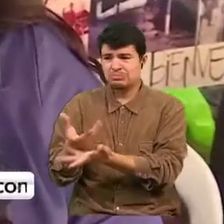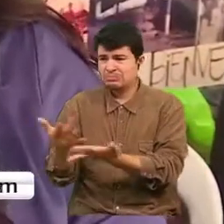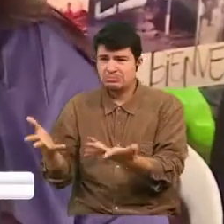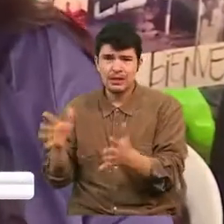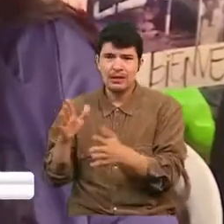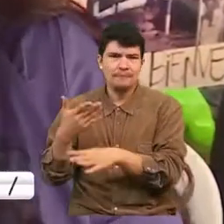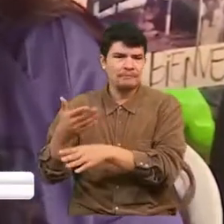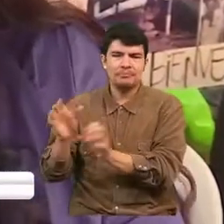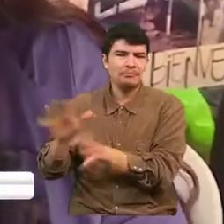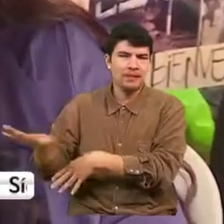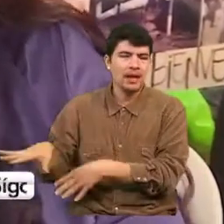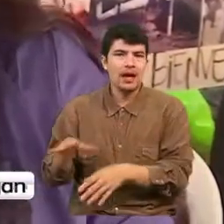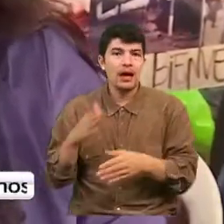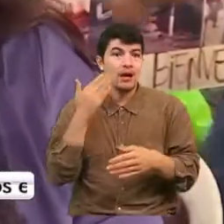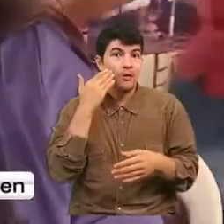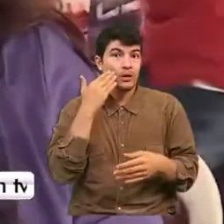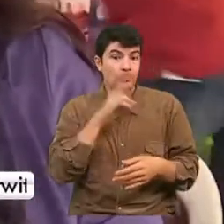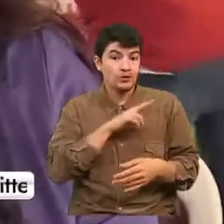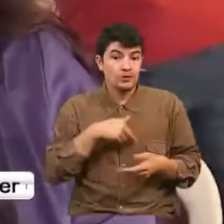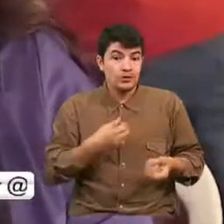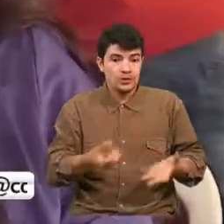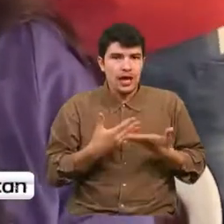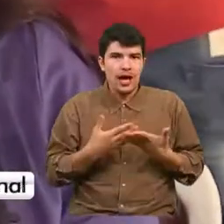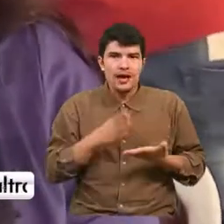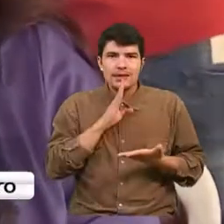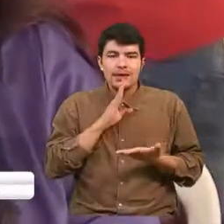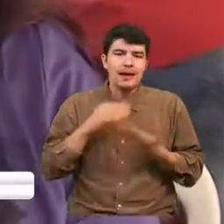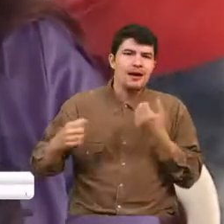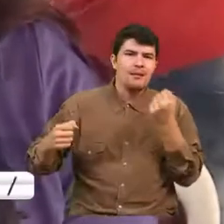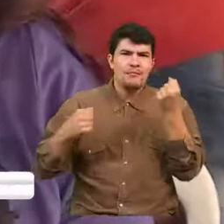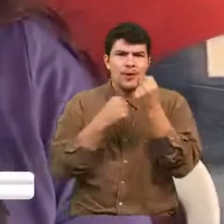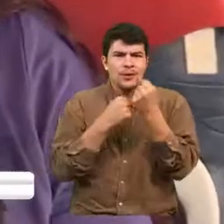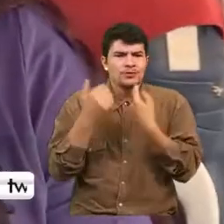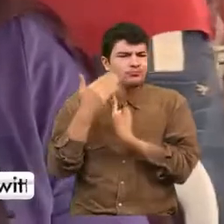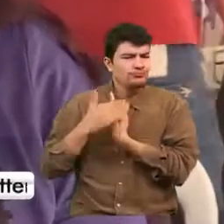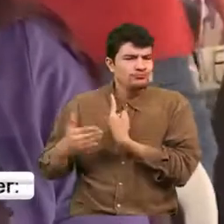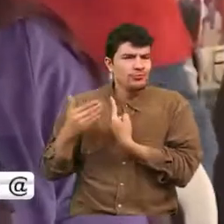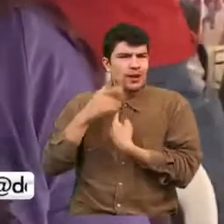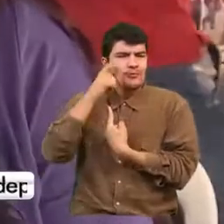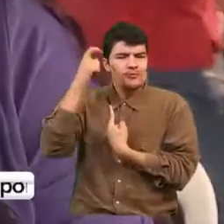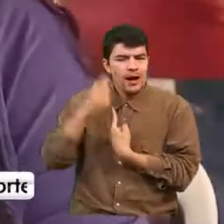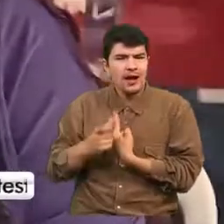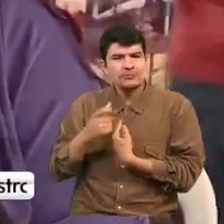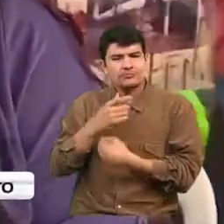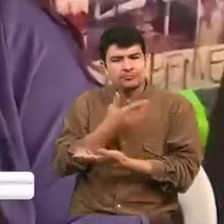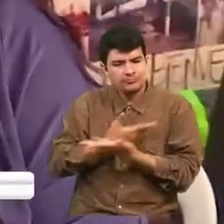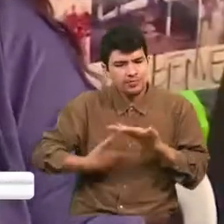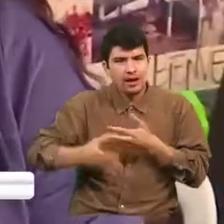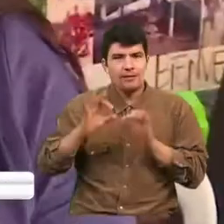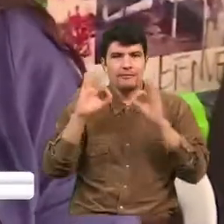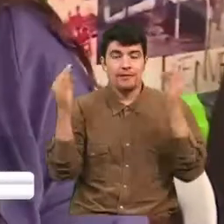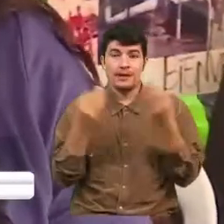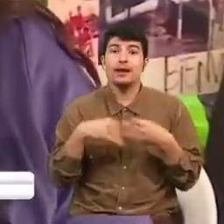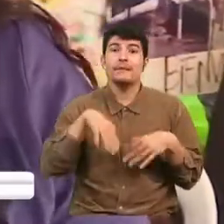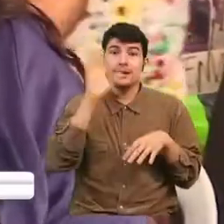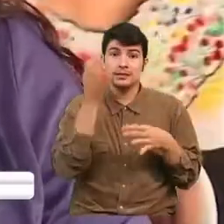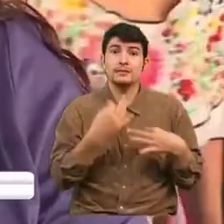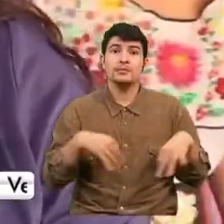cosas materiales tenemos esto, que es el apoyo del calor humano, del ser humano, y es lo más importante